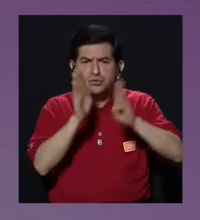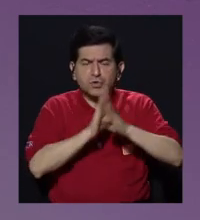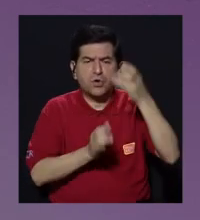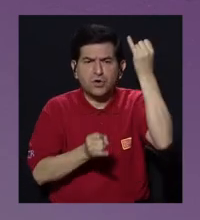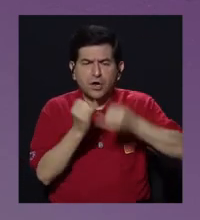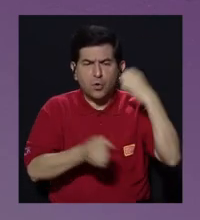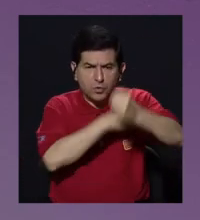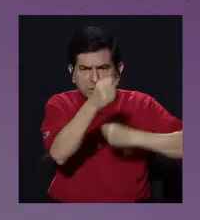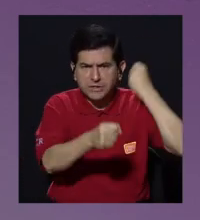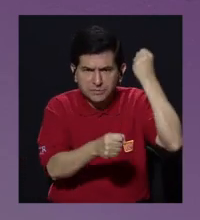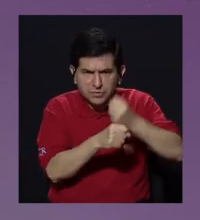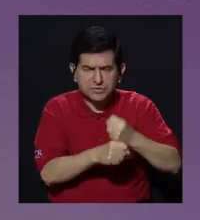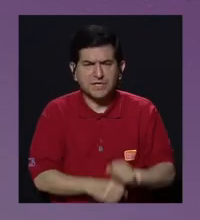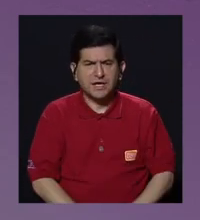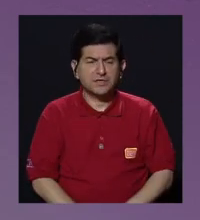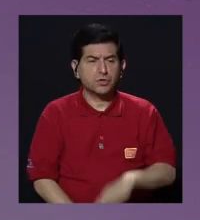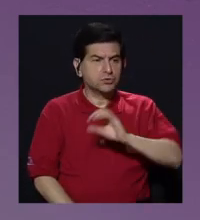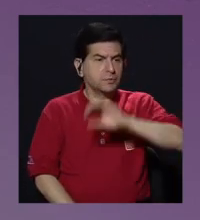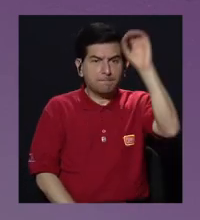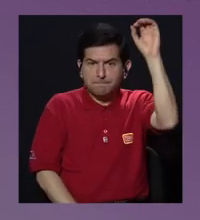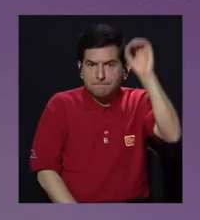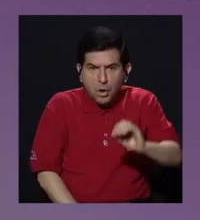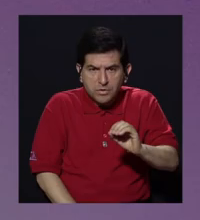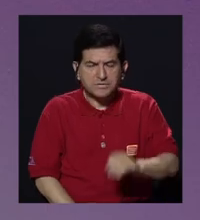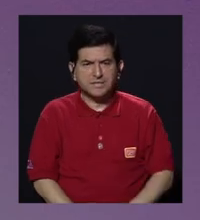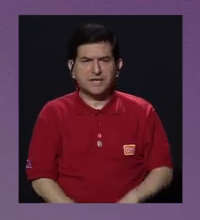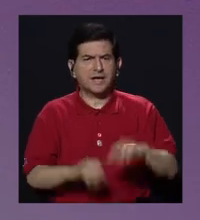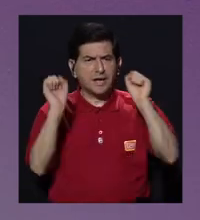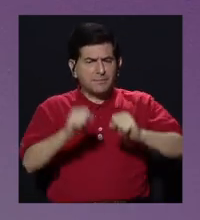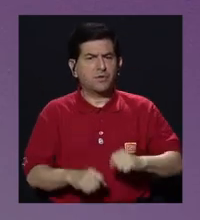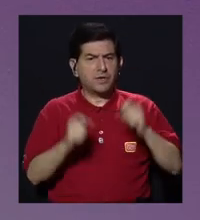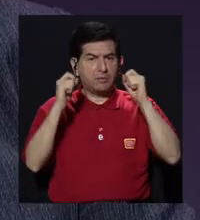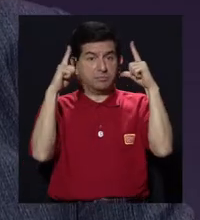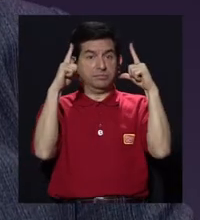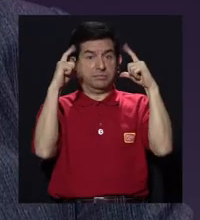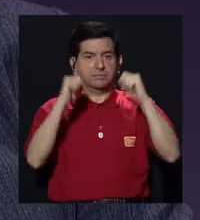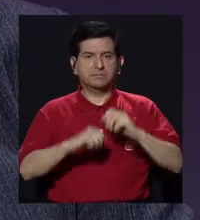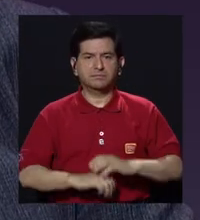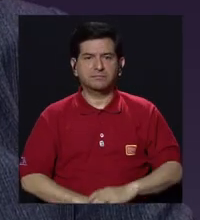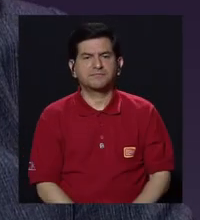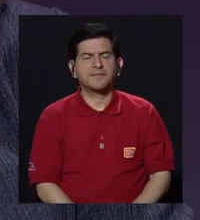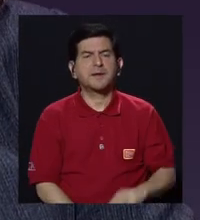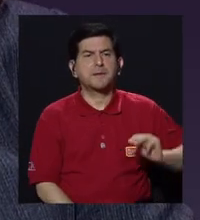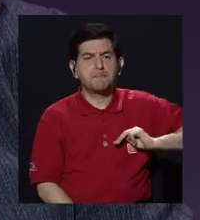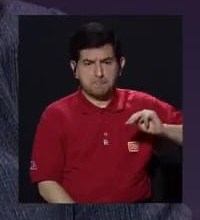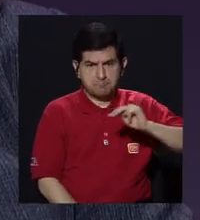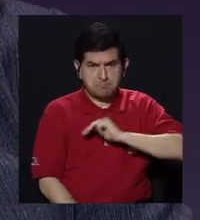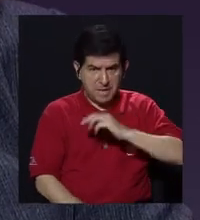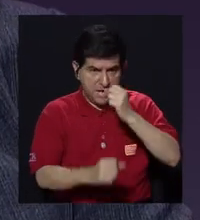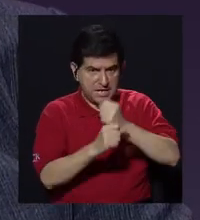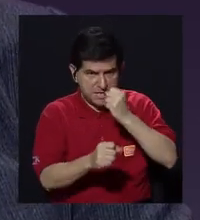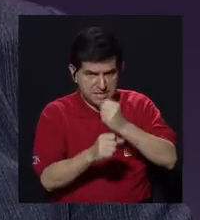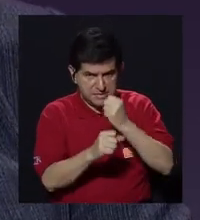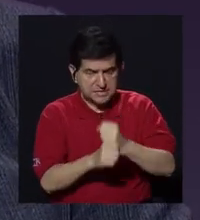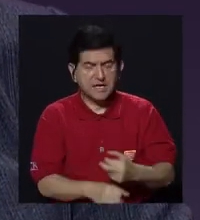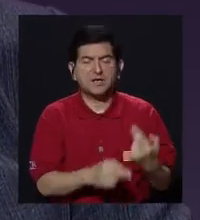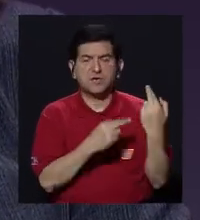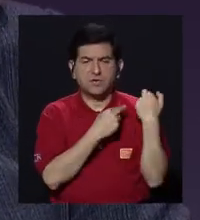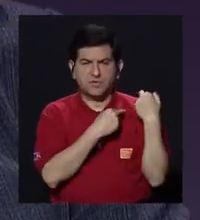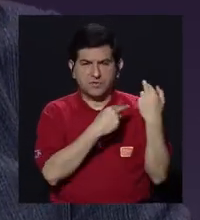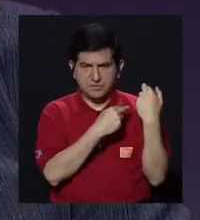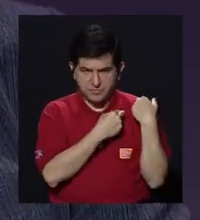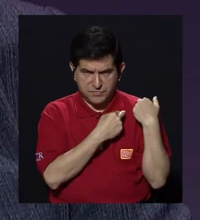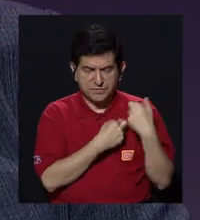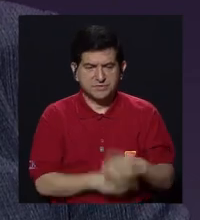deja porcentajes que nos podrían asustar? Claro. Bueno, desde el Ministerio de Trabajo, a quien le